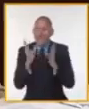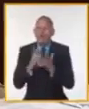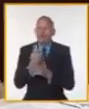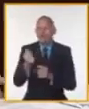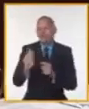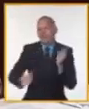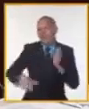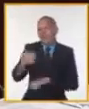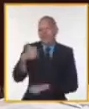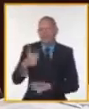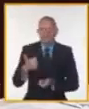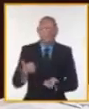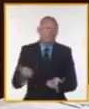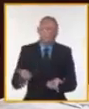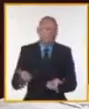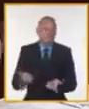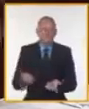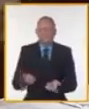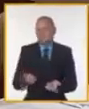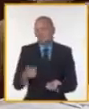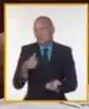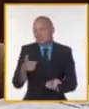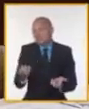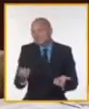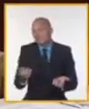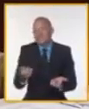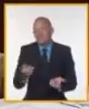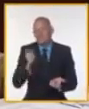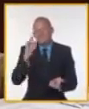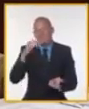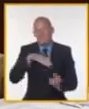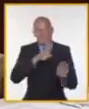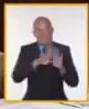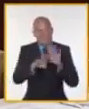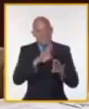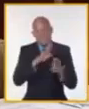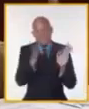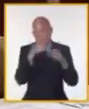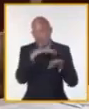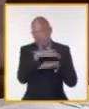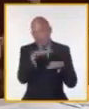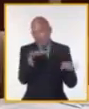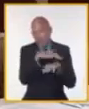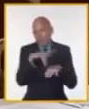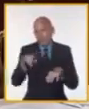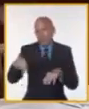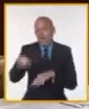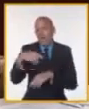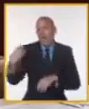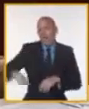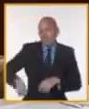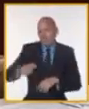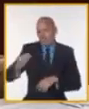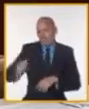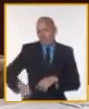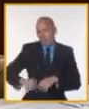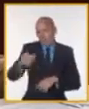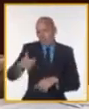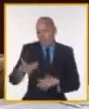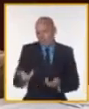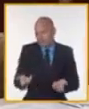desabastecimiento de los mercados de bienes y servicios, que eso impacta en un proceso inflacionario que genera también comportamiento de las